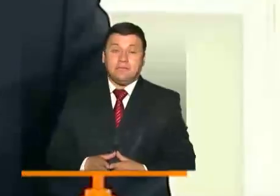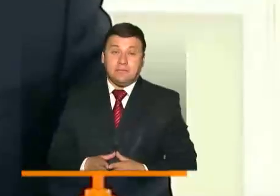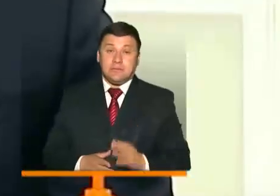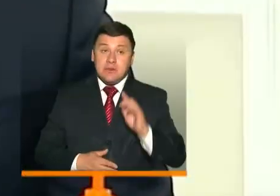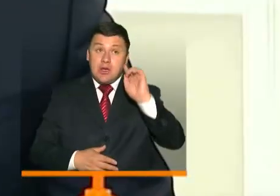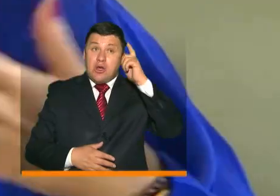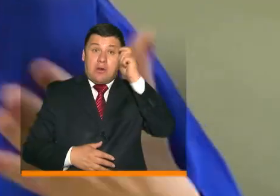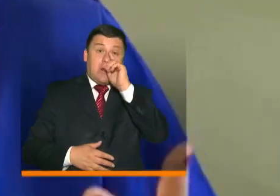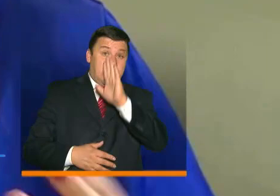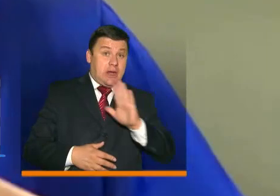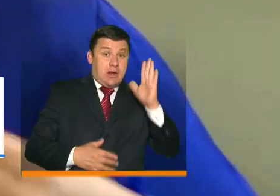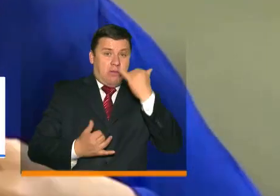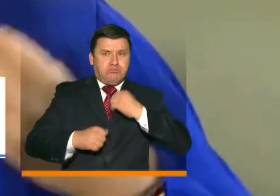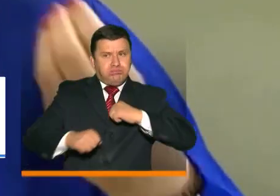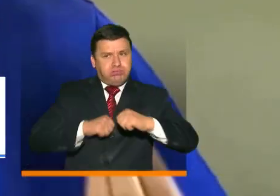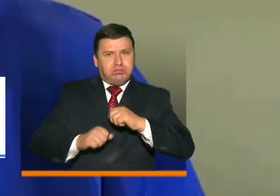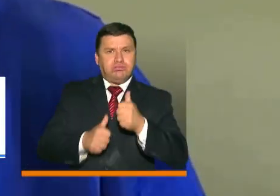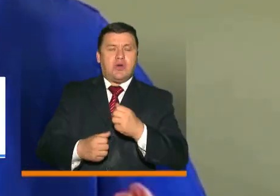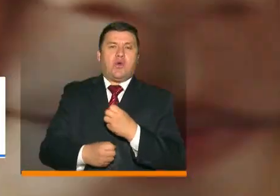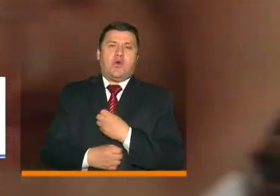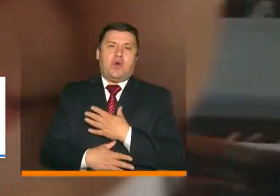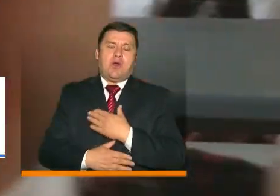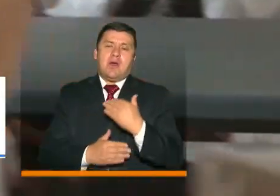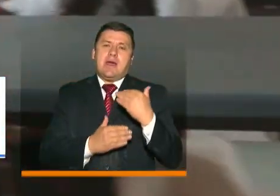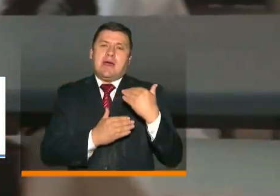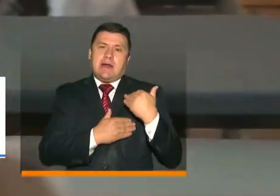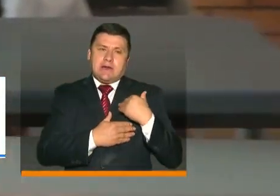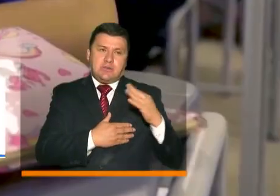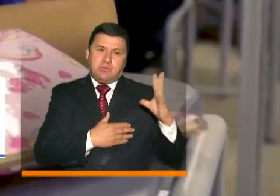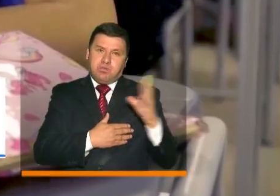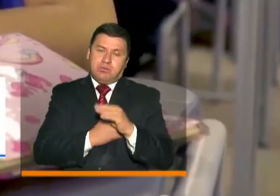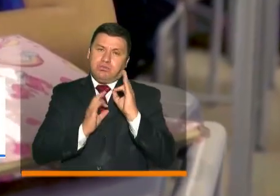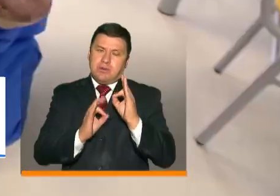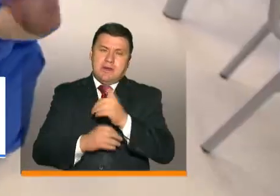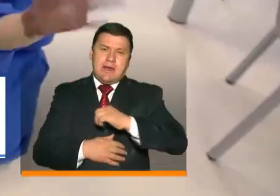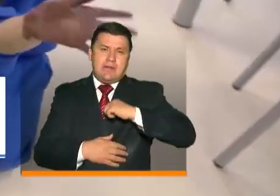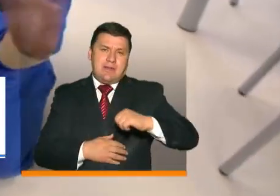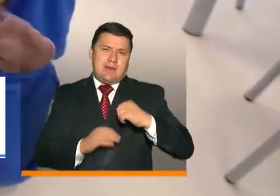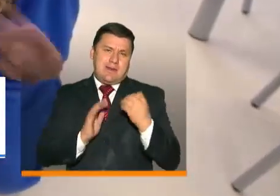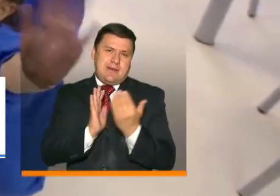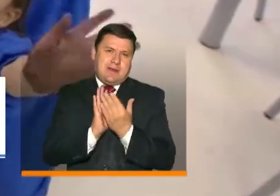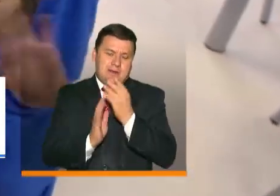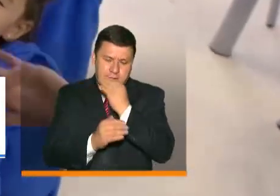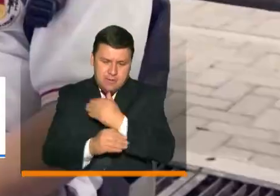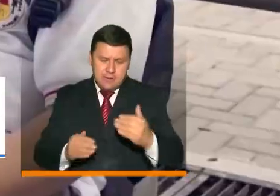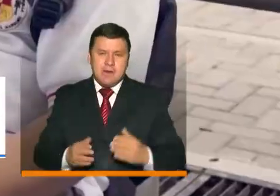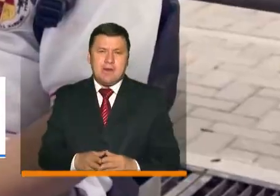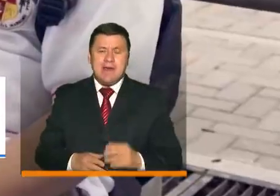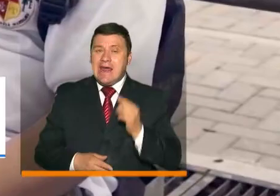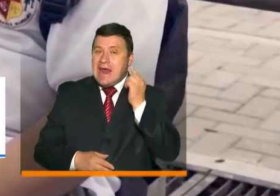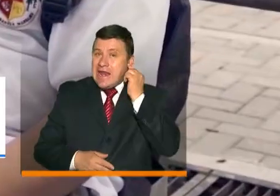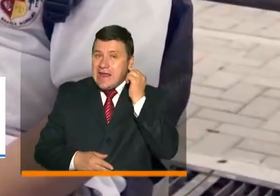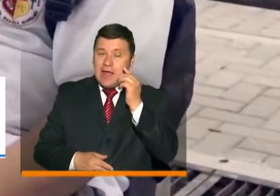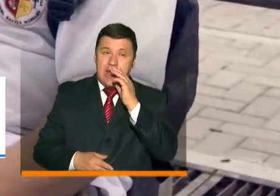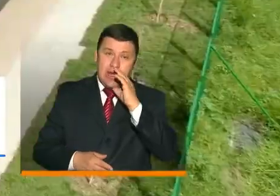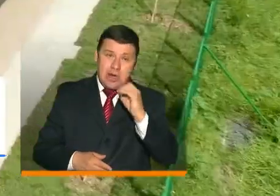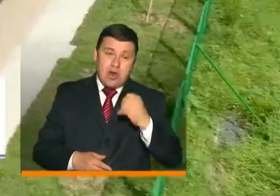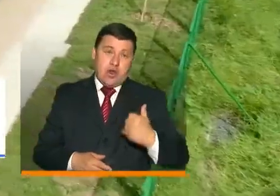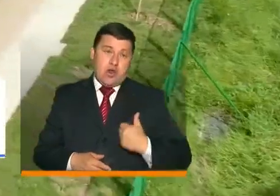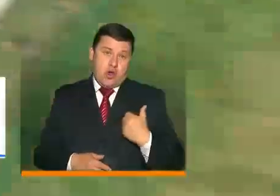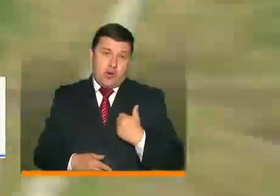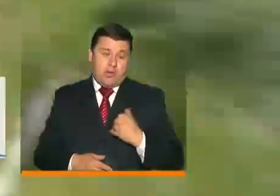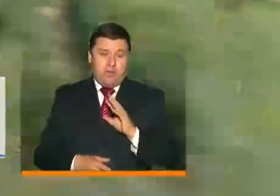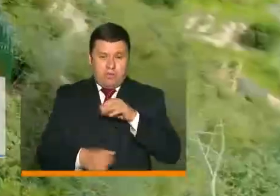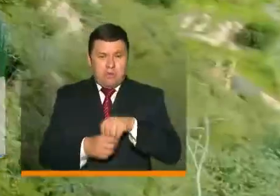El Gobierno Nacional actúa con oportunidad y responsabilidad para garantizar el derecho a la educación de los niños, niñas, adolescentes y